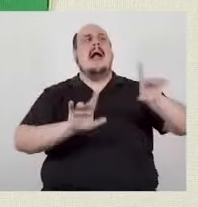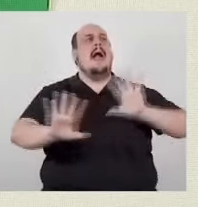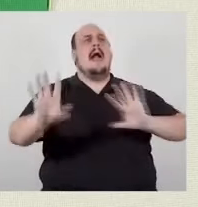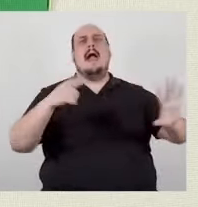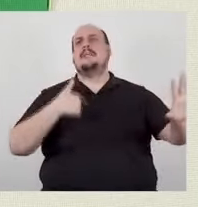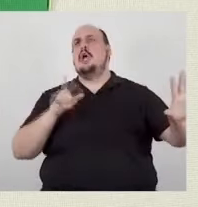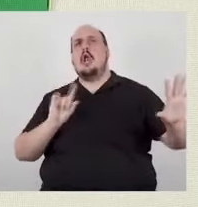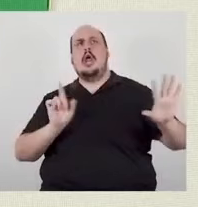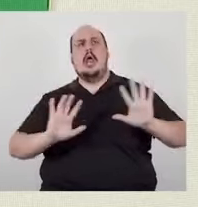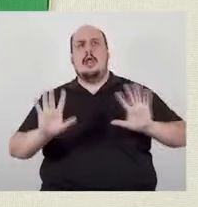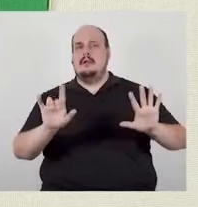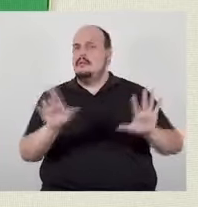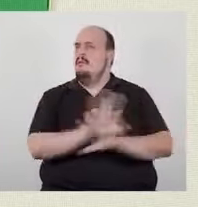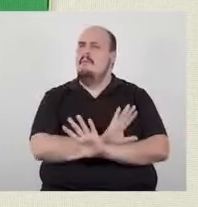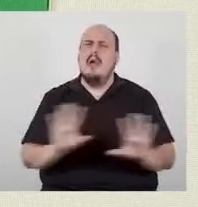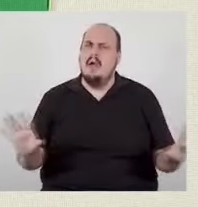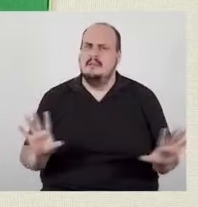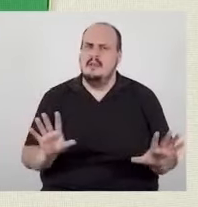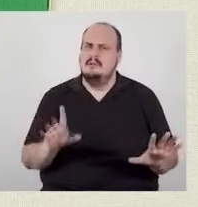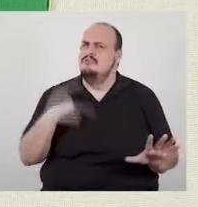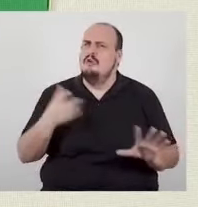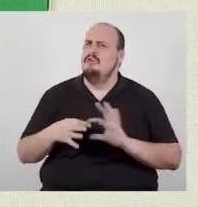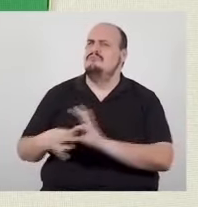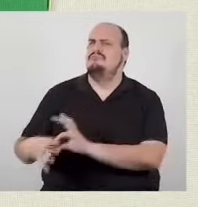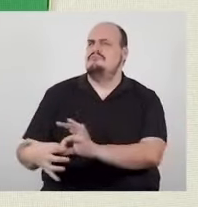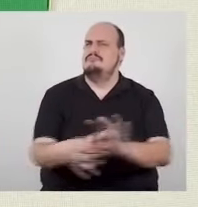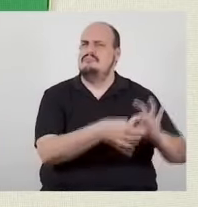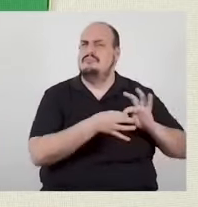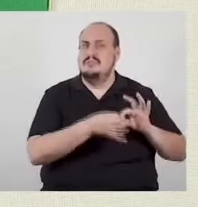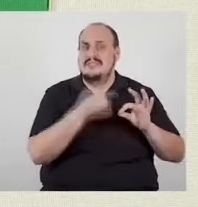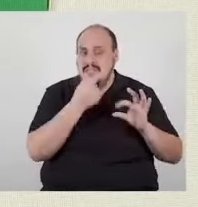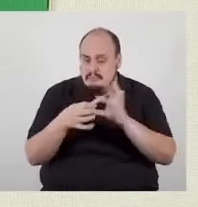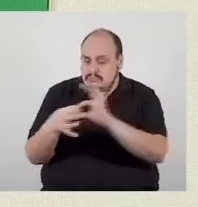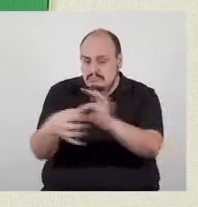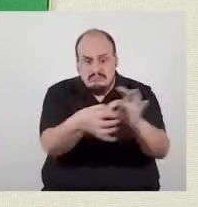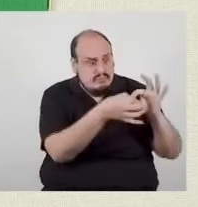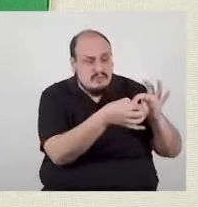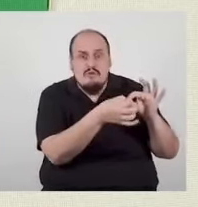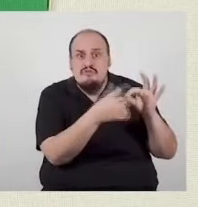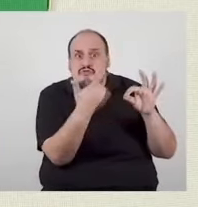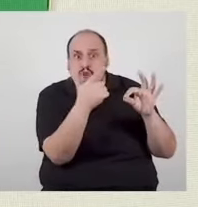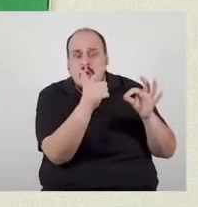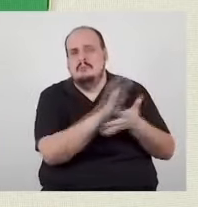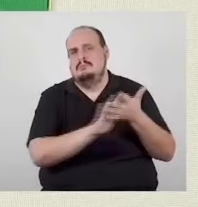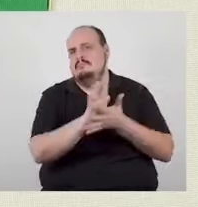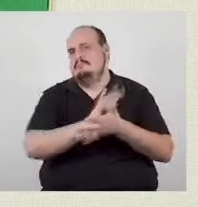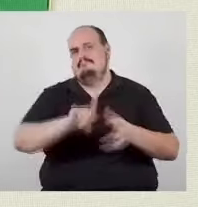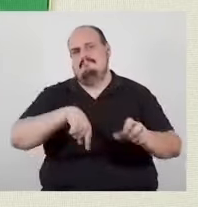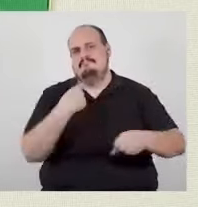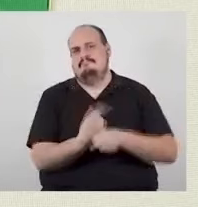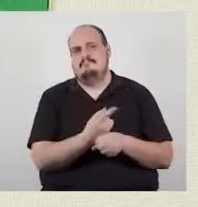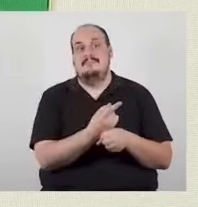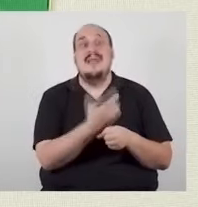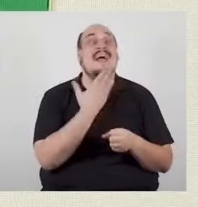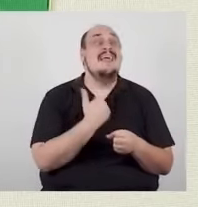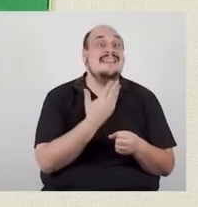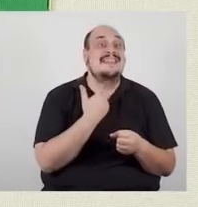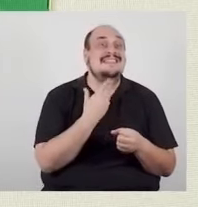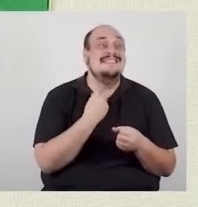de en este tema ir de la mano. Si no, no se sale de acá. No se sale de las adicciones sin ayuda.